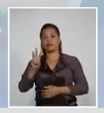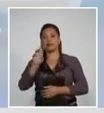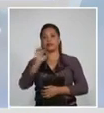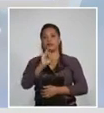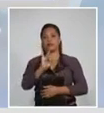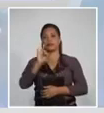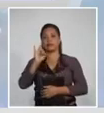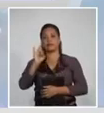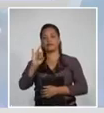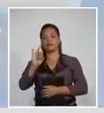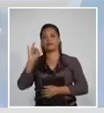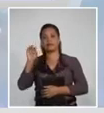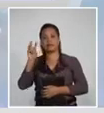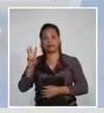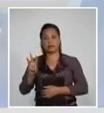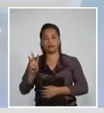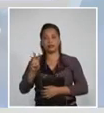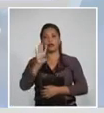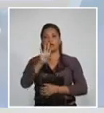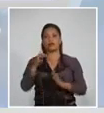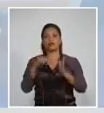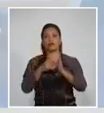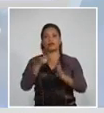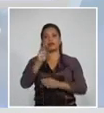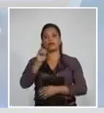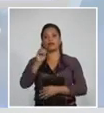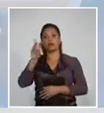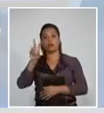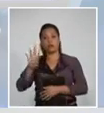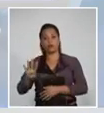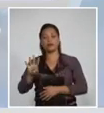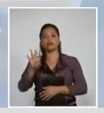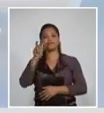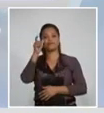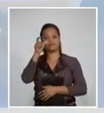23.773, 4.004 están en vigilancia,